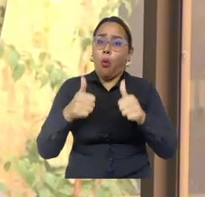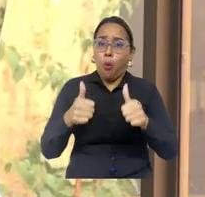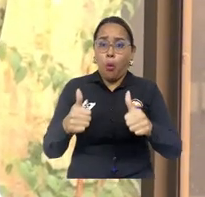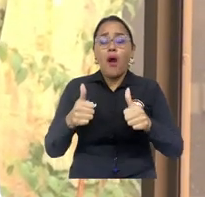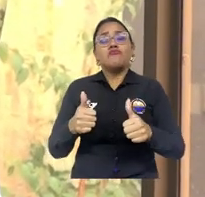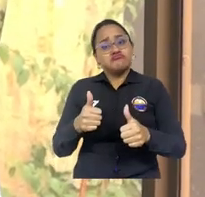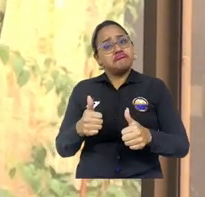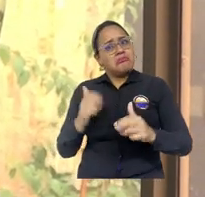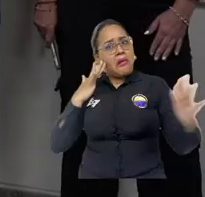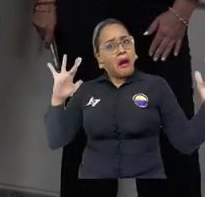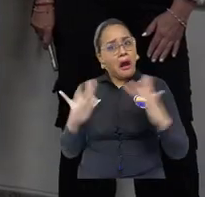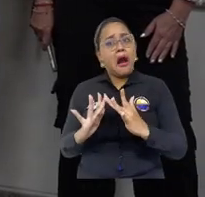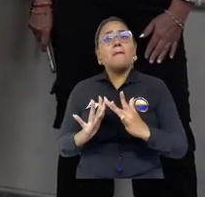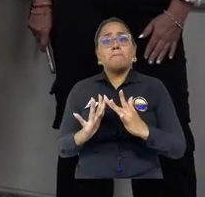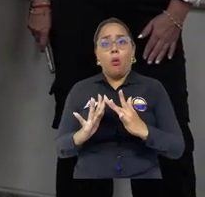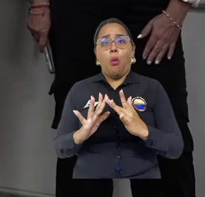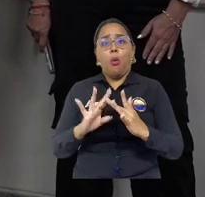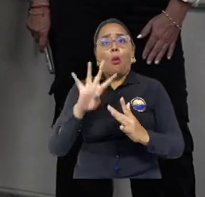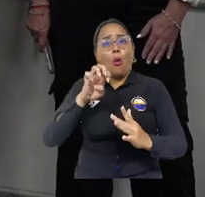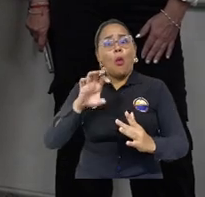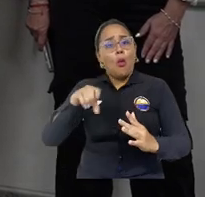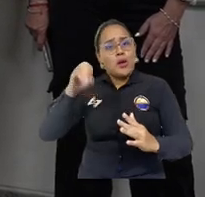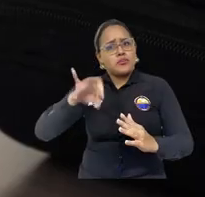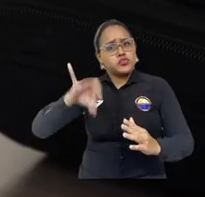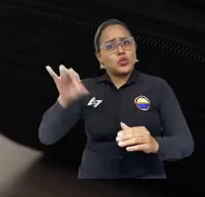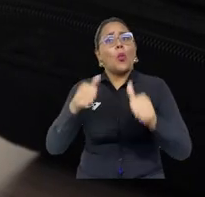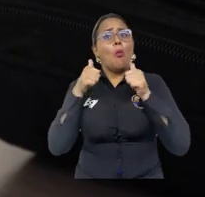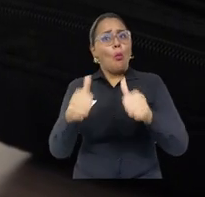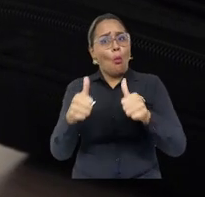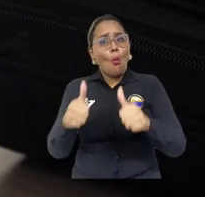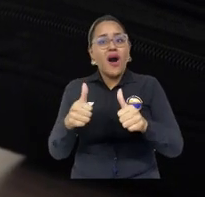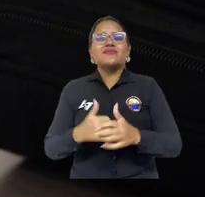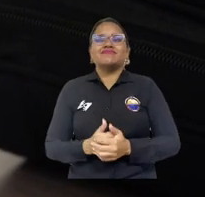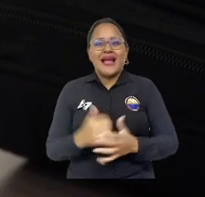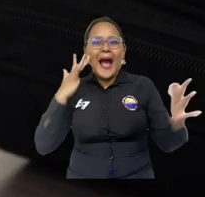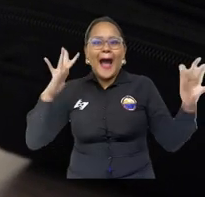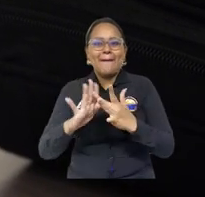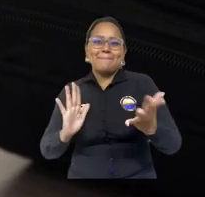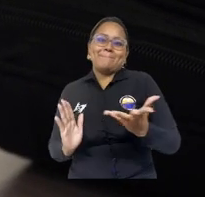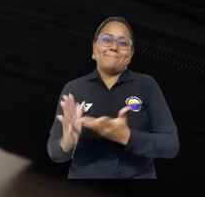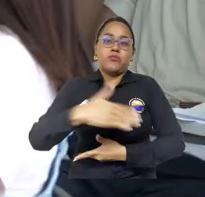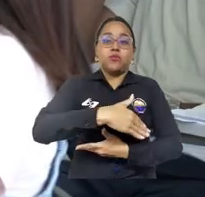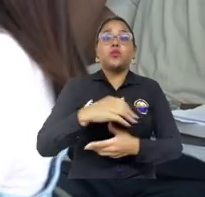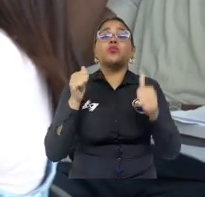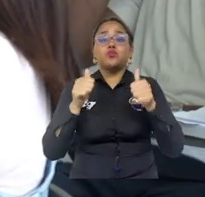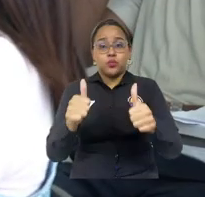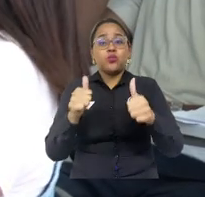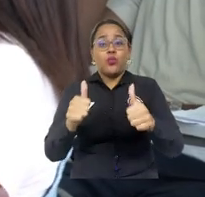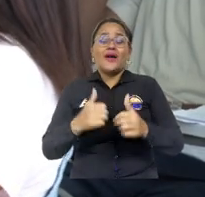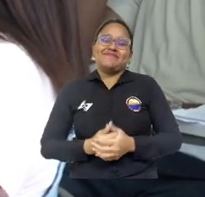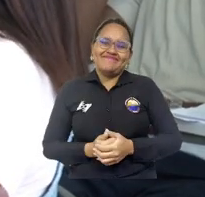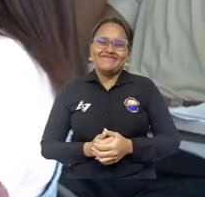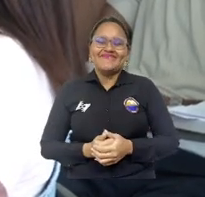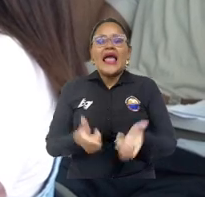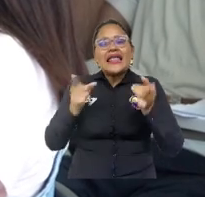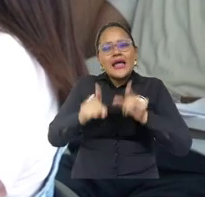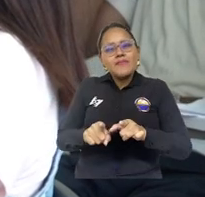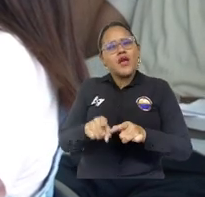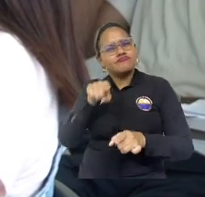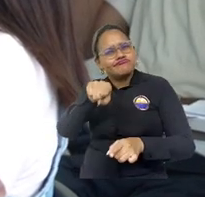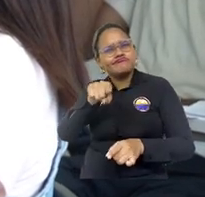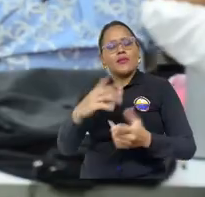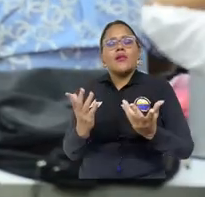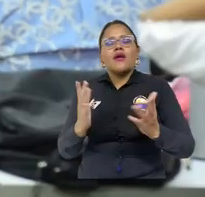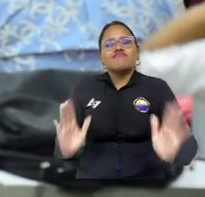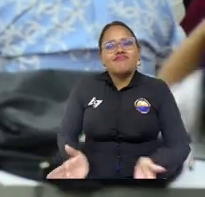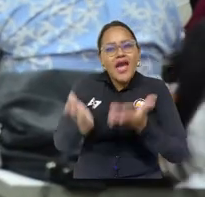del 90%. Recordemos que este es un área muy transversal en todos los sectores. Entonces es muy pertinente.